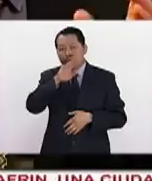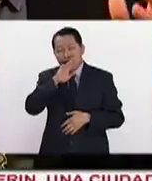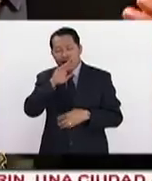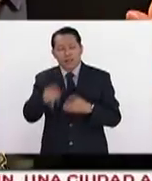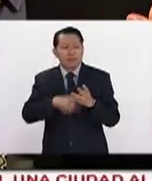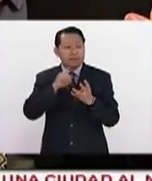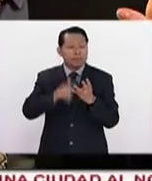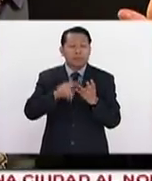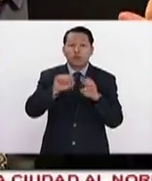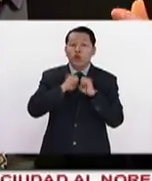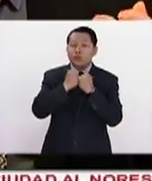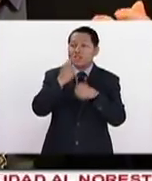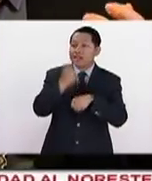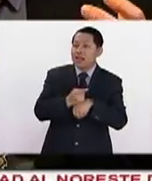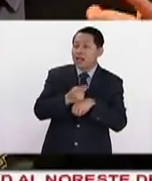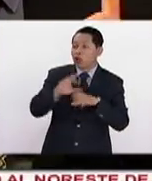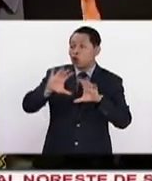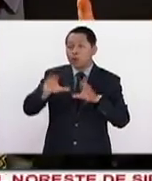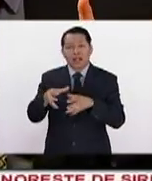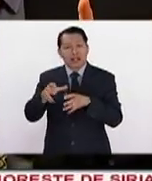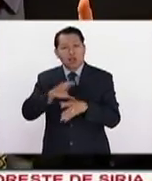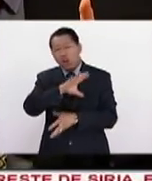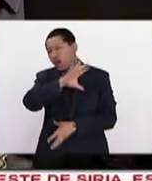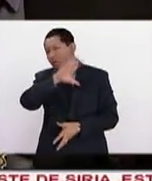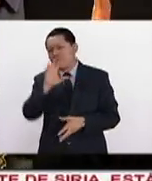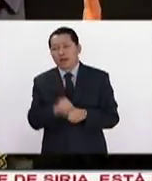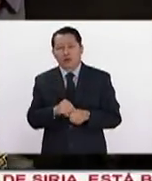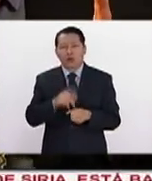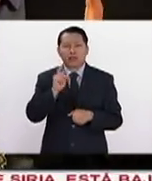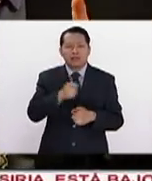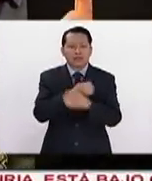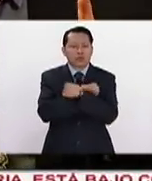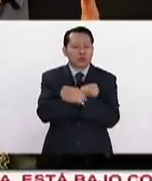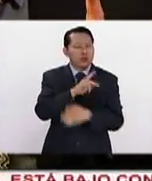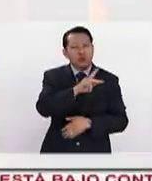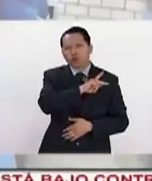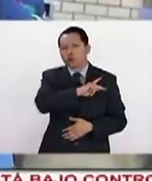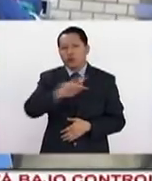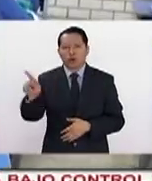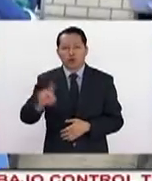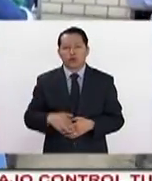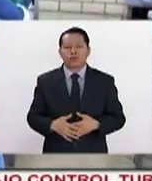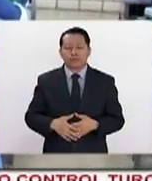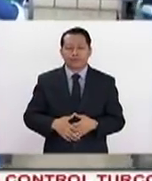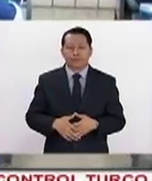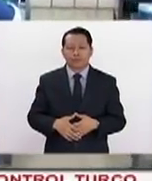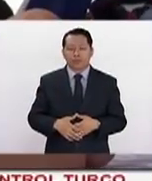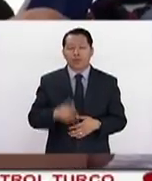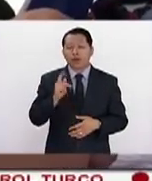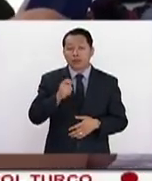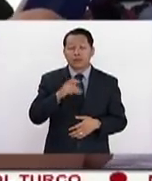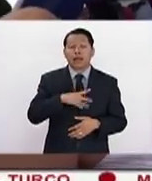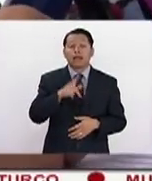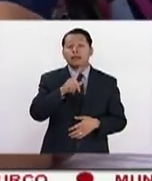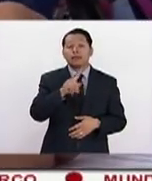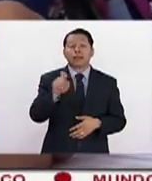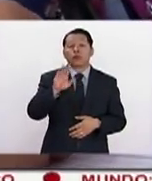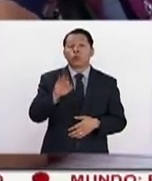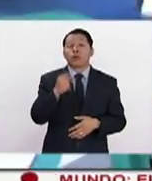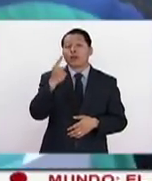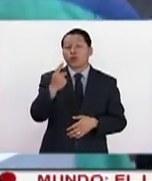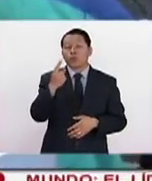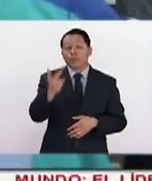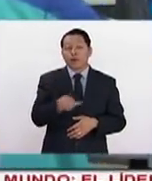comunidad, todos. La educación es tarea de todos, de toda la sociedad. Esta prueba consistió en 141 preguntas